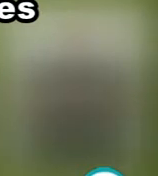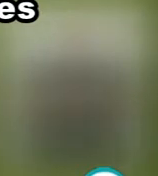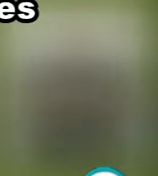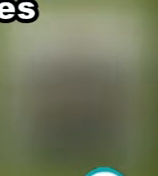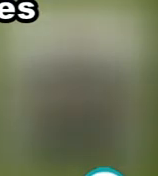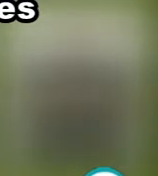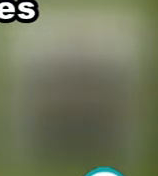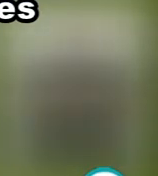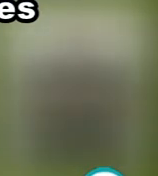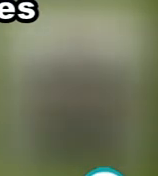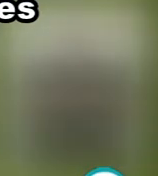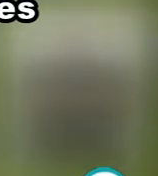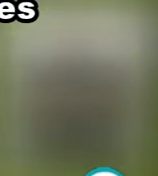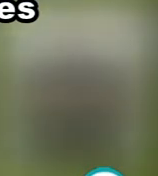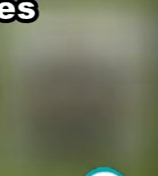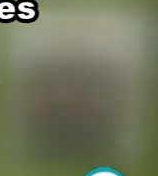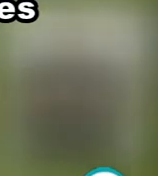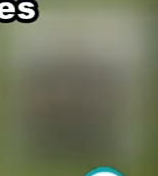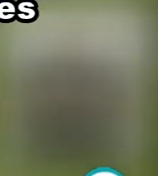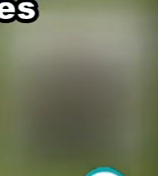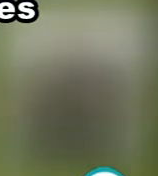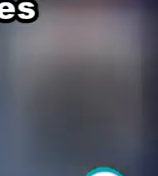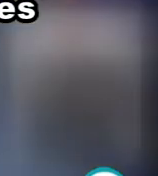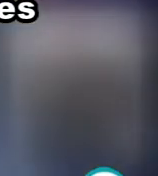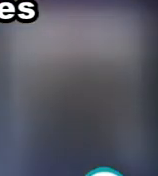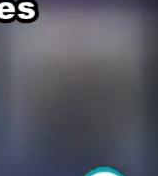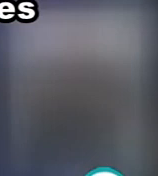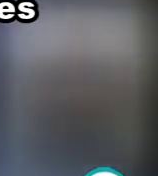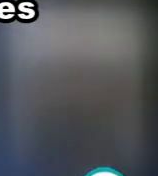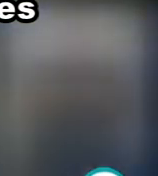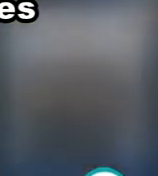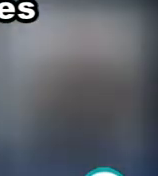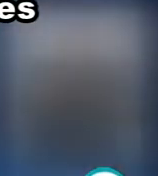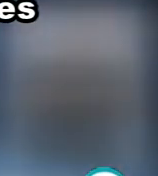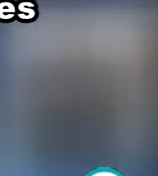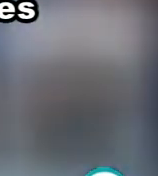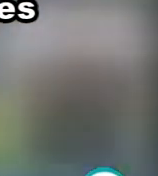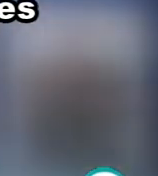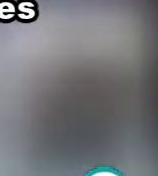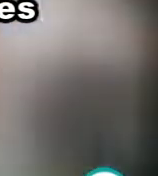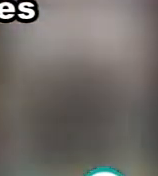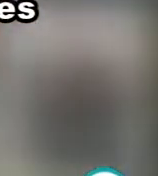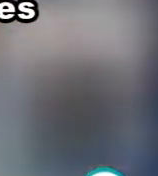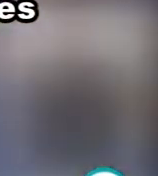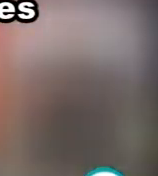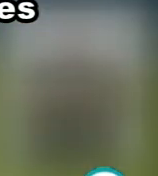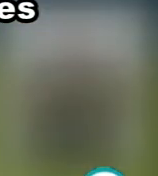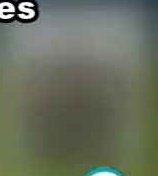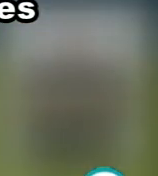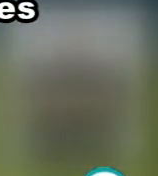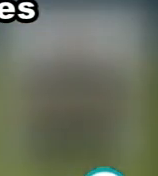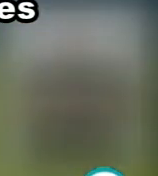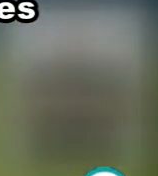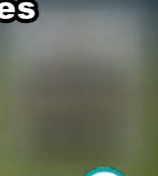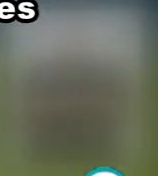¿no? Bueno, el Tenerife se hubiese quedado ahora mismo con 43 puntos si no hubiese sumado. Claro. Entonces estaba sentenciado. Claro. Y lo